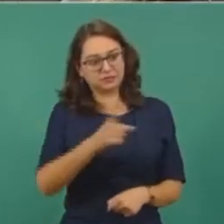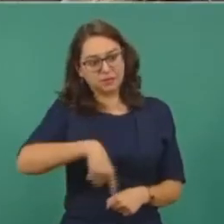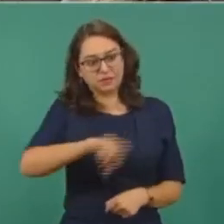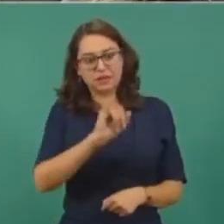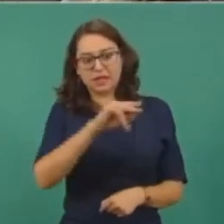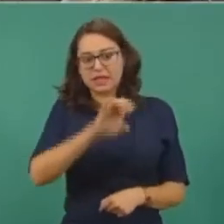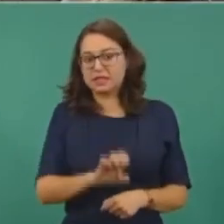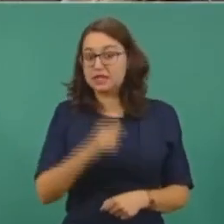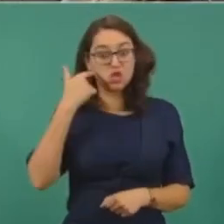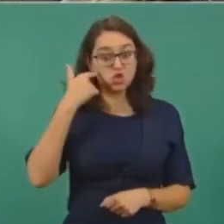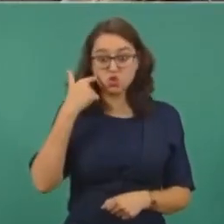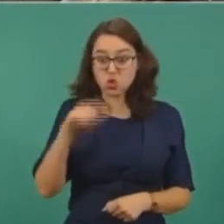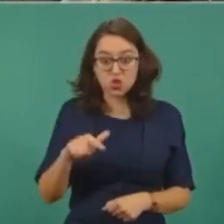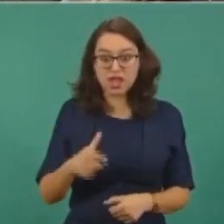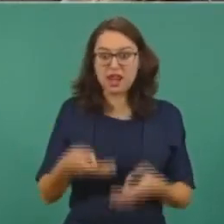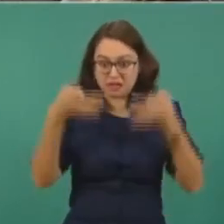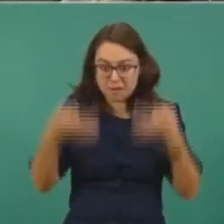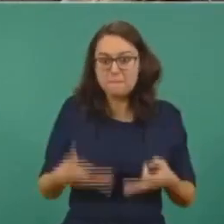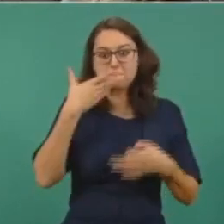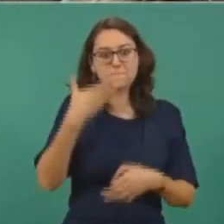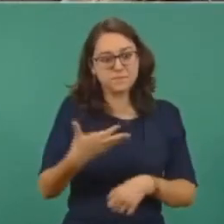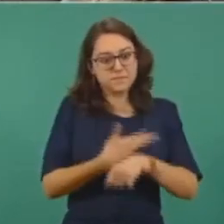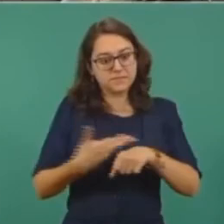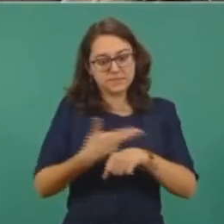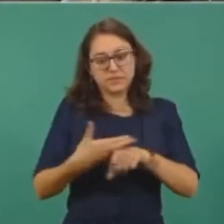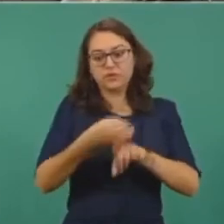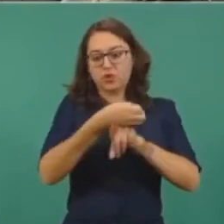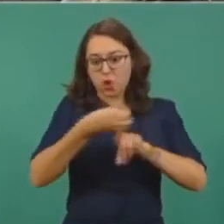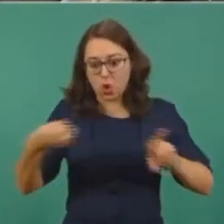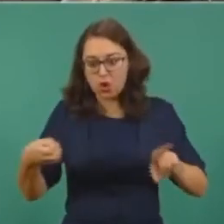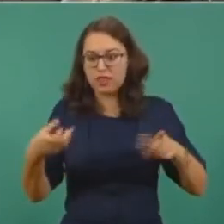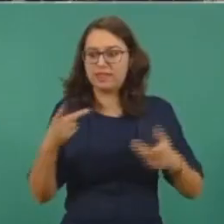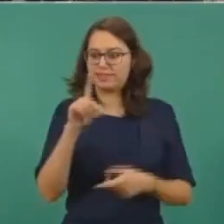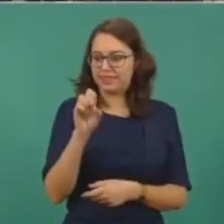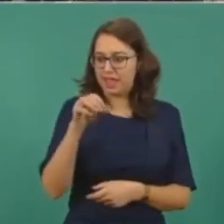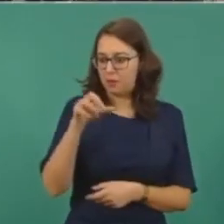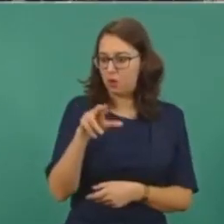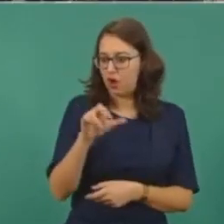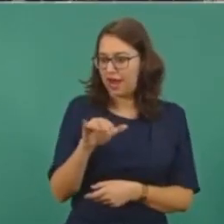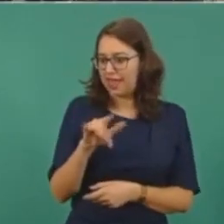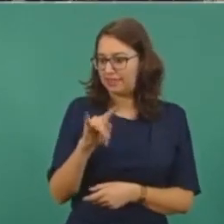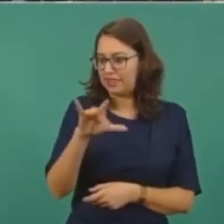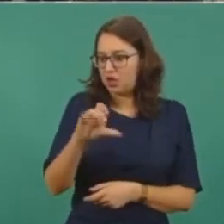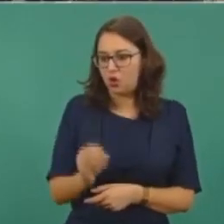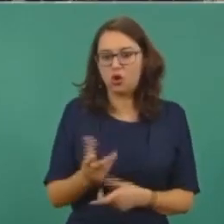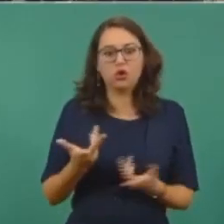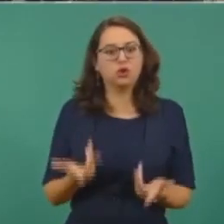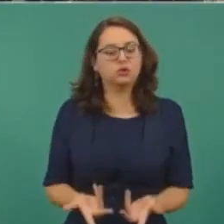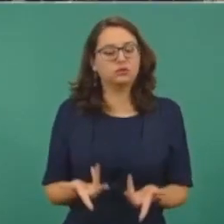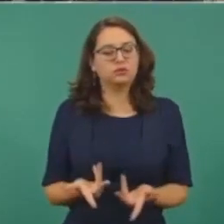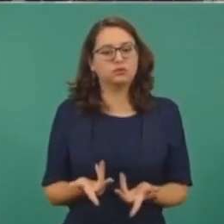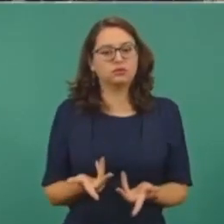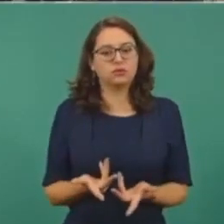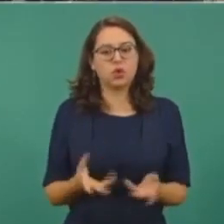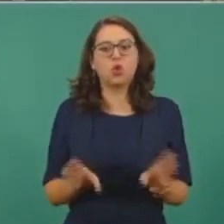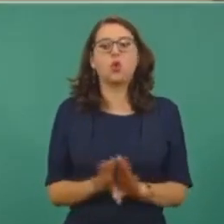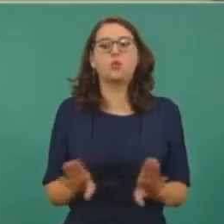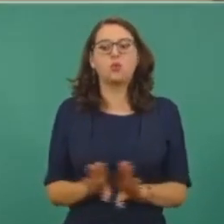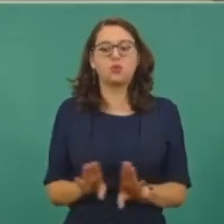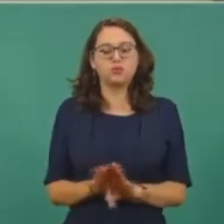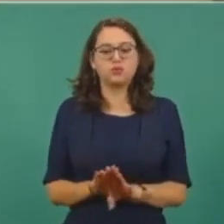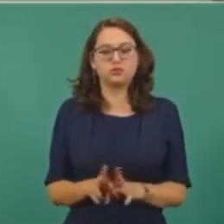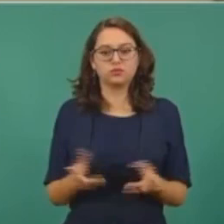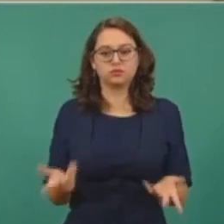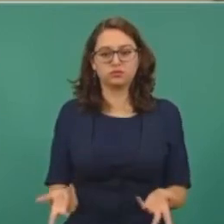democrático para fortalecer, valga la redundancia, la democracia en el país, ¿cuándo se podría llevar a